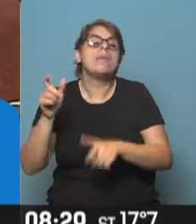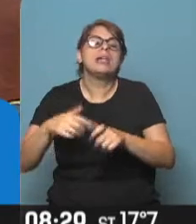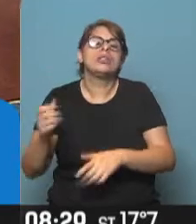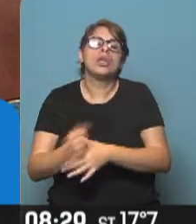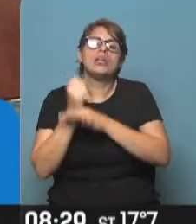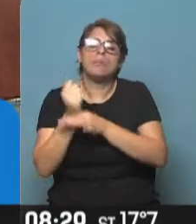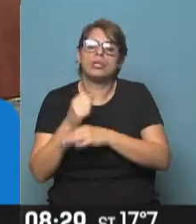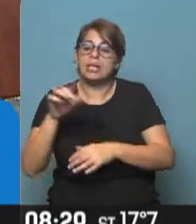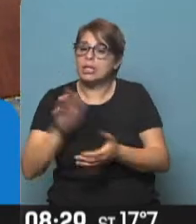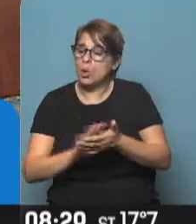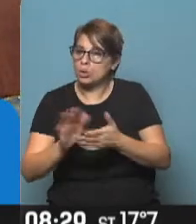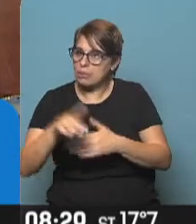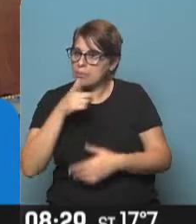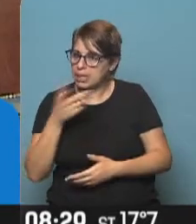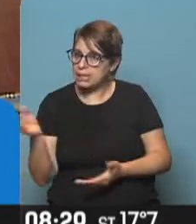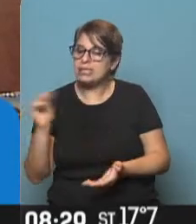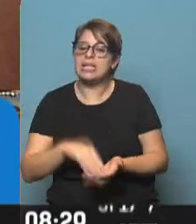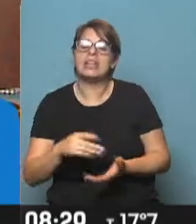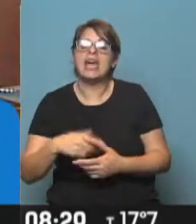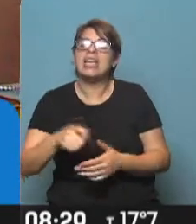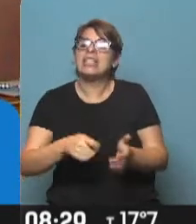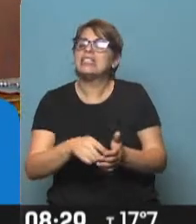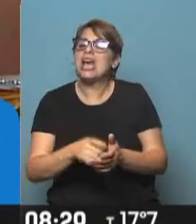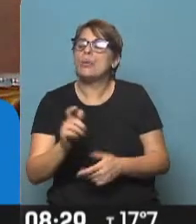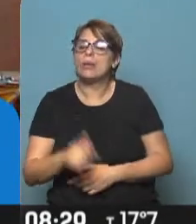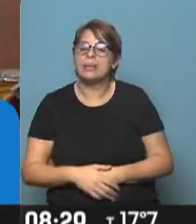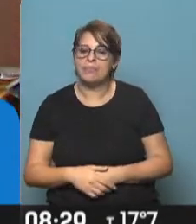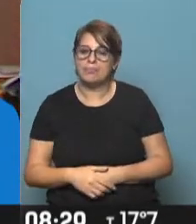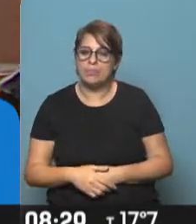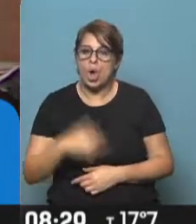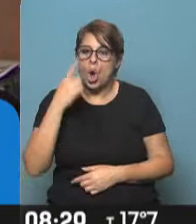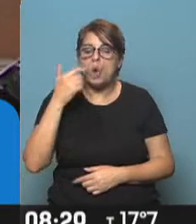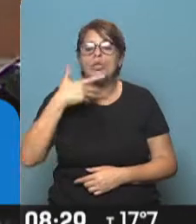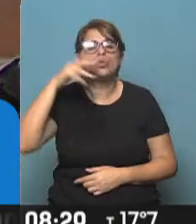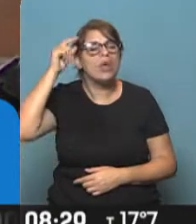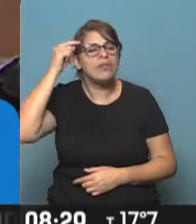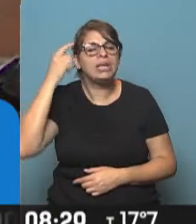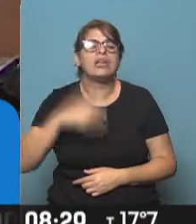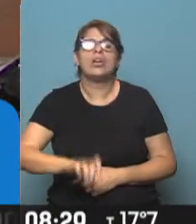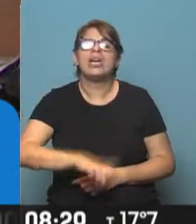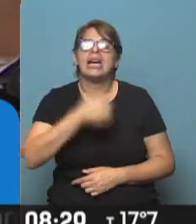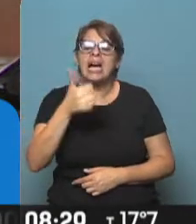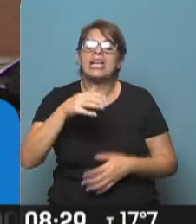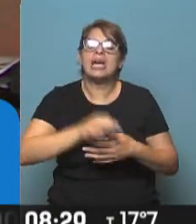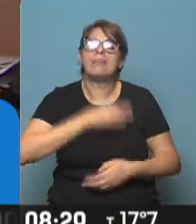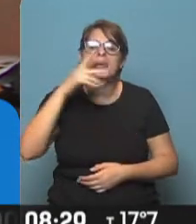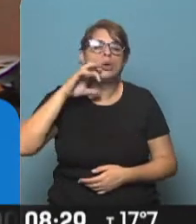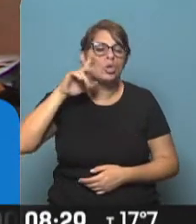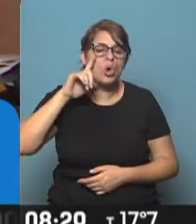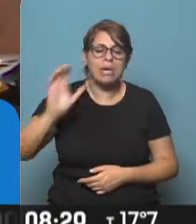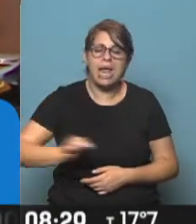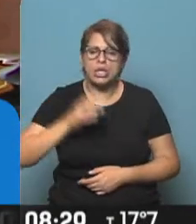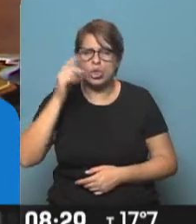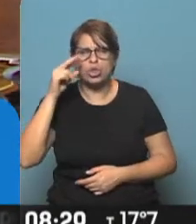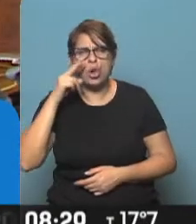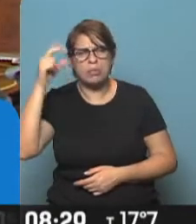atención una vez más parece que les dieron la llave y la vida coetzee el sudafricano ganador del nobel o mejor si fue 2010 también a